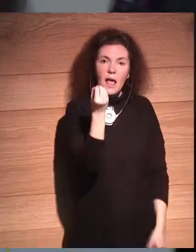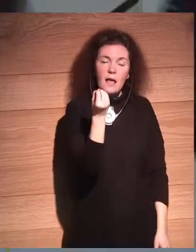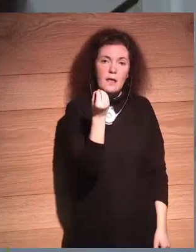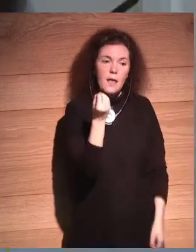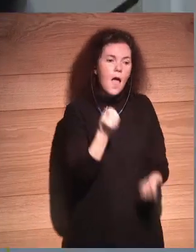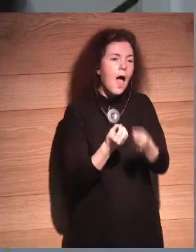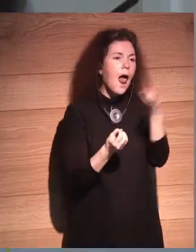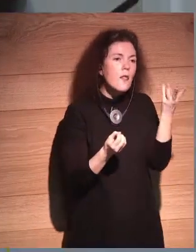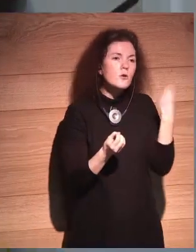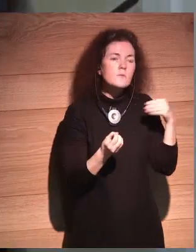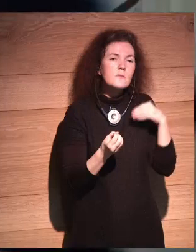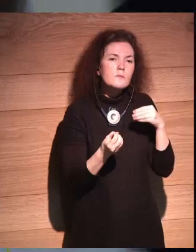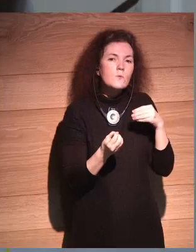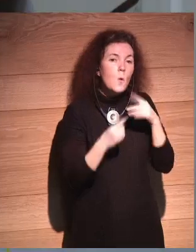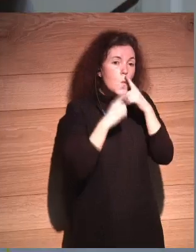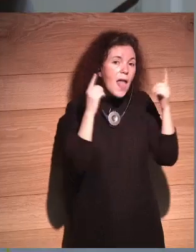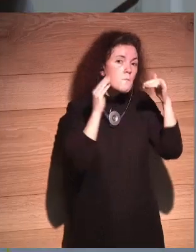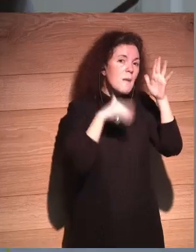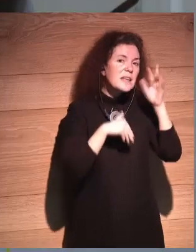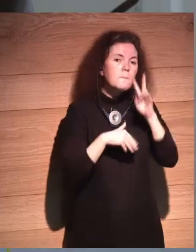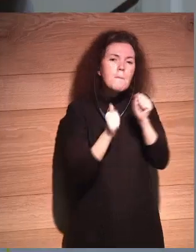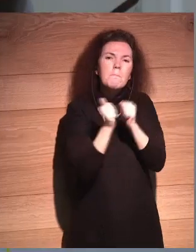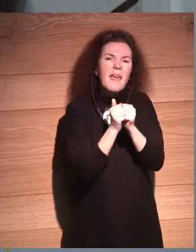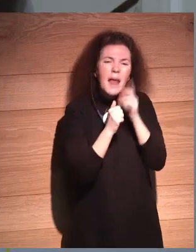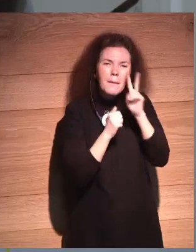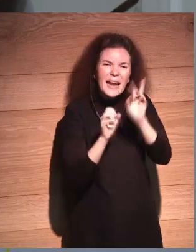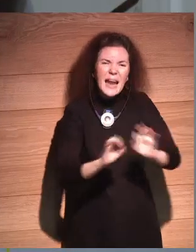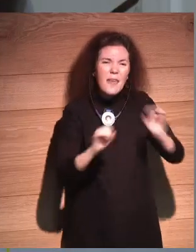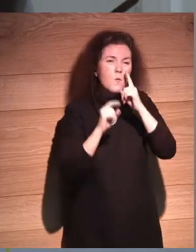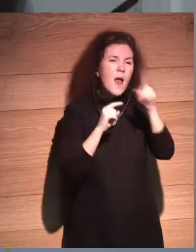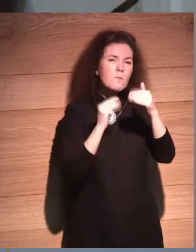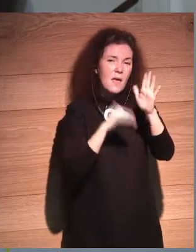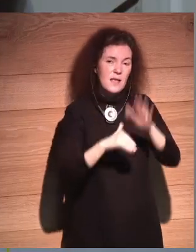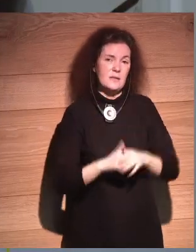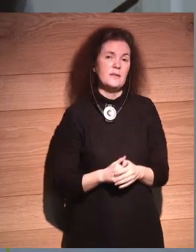Algunos, incluso más de un año, no habían visto una piedra.